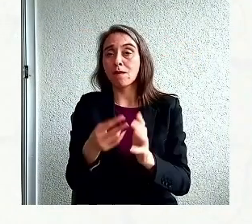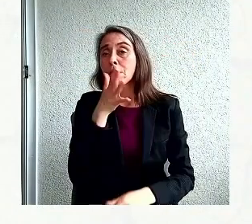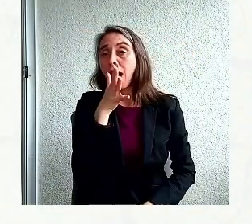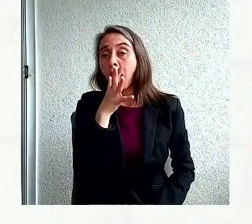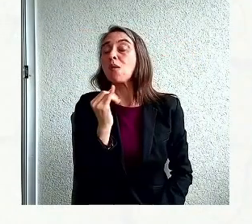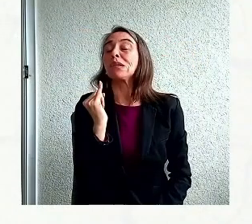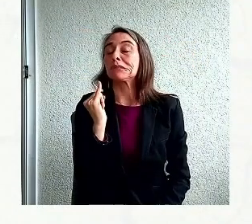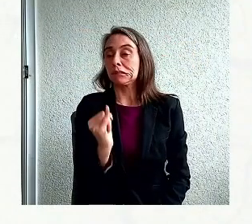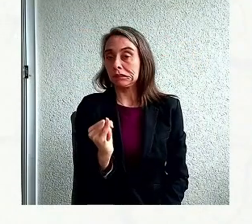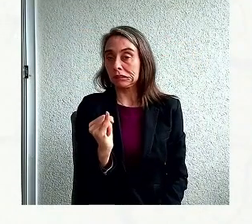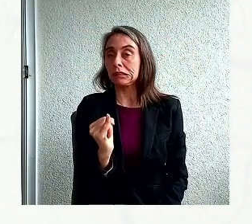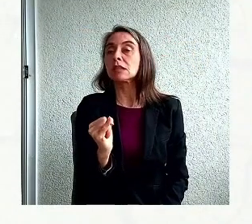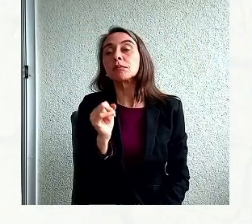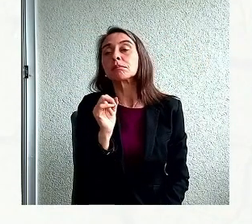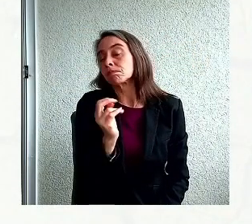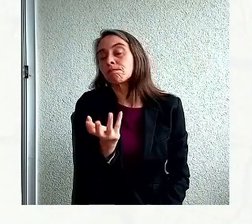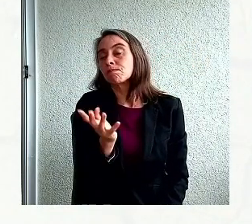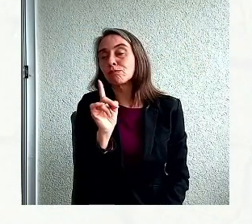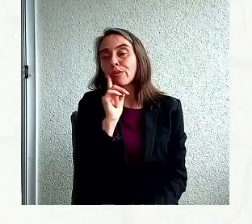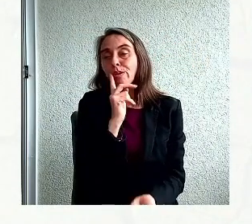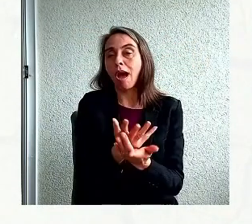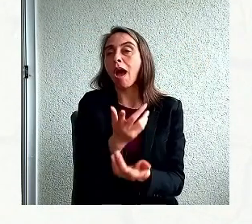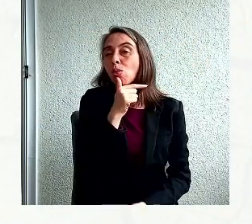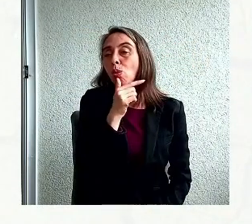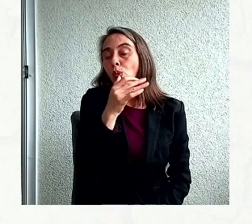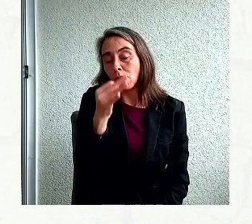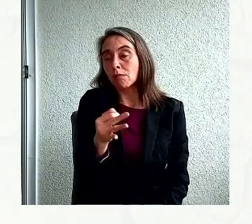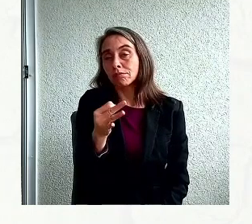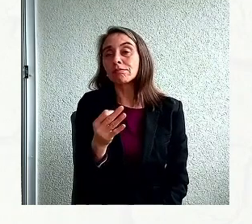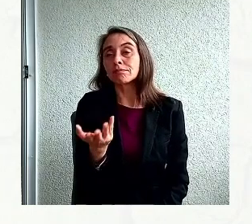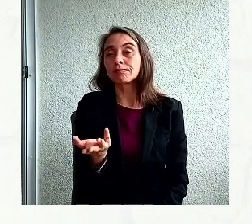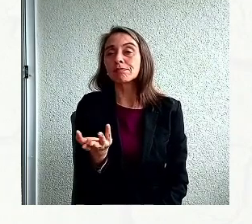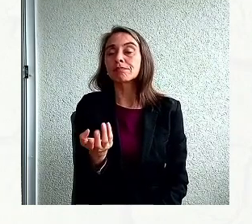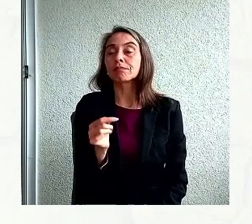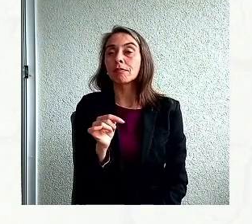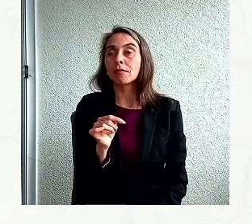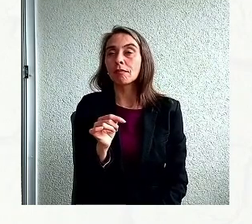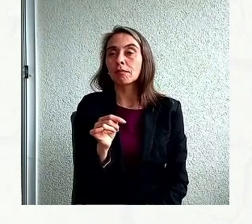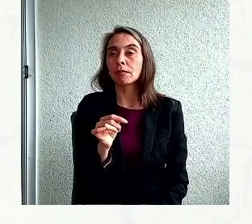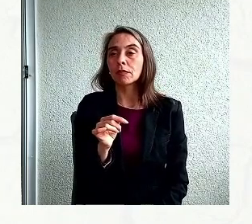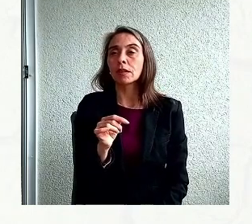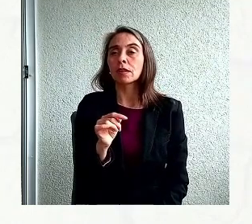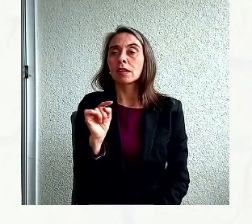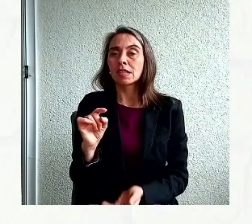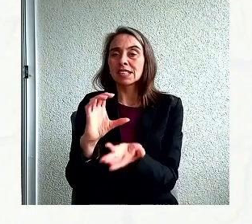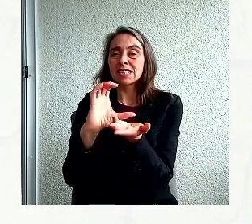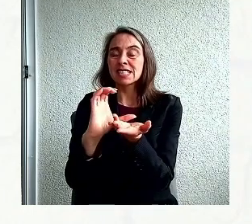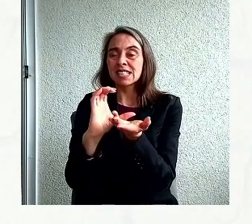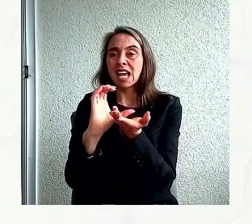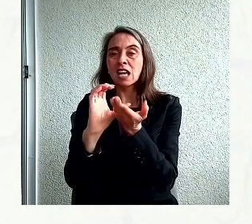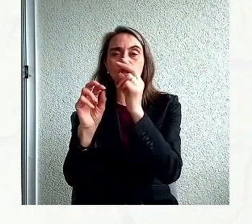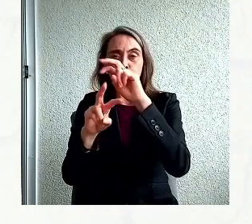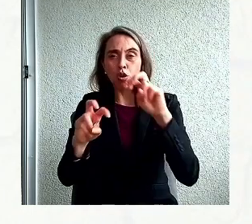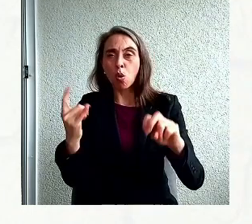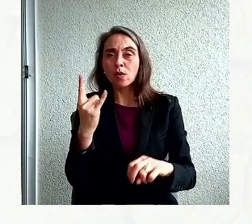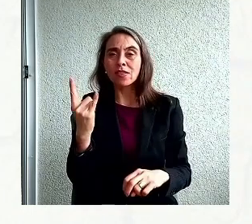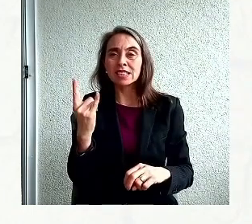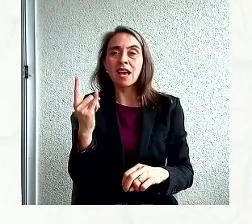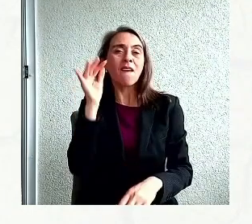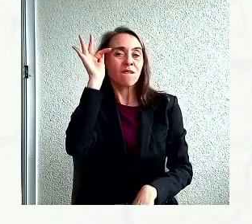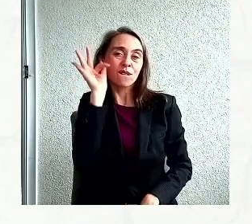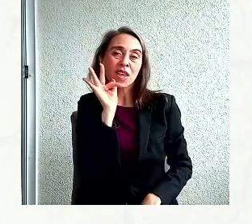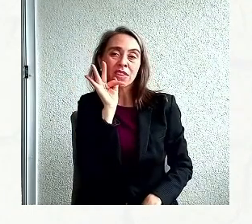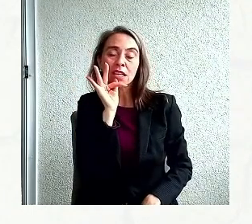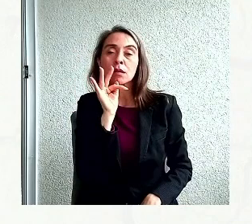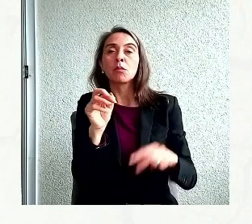la Universidad de Santa María estudiando dos cuencas principales, la cuenca de la Concagua y la cuenca del Yeso. Por ejemplo, en